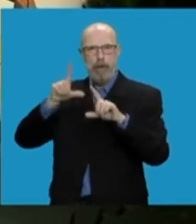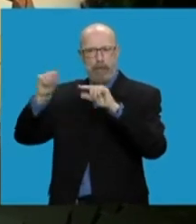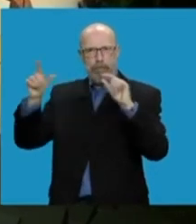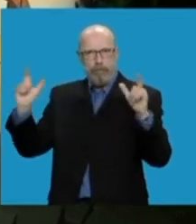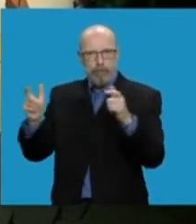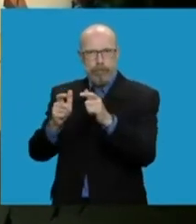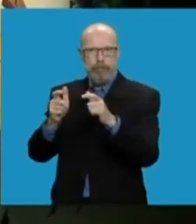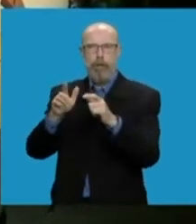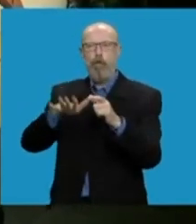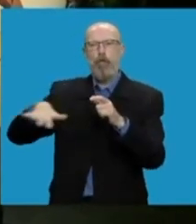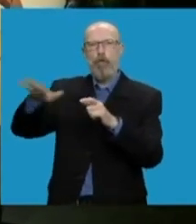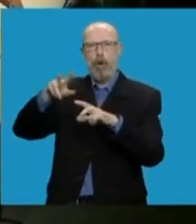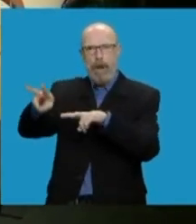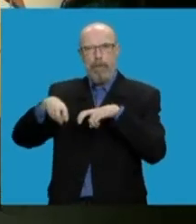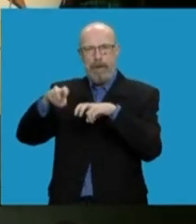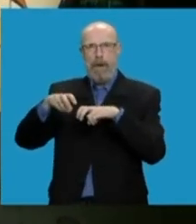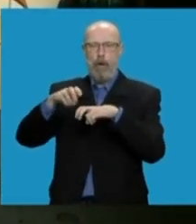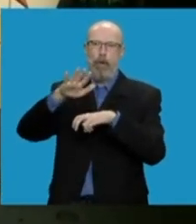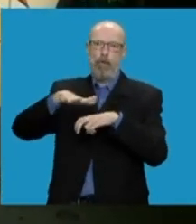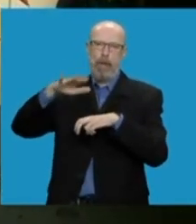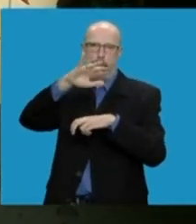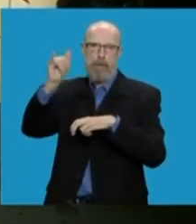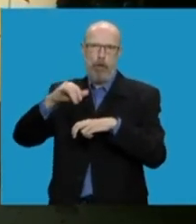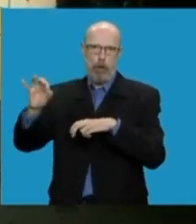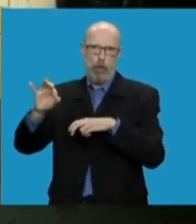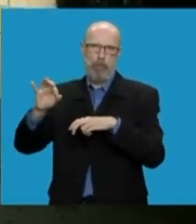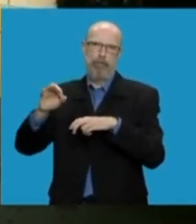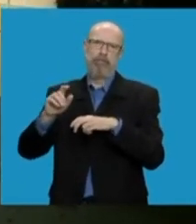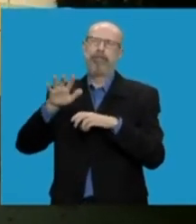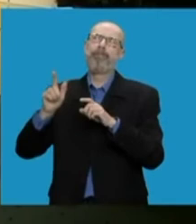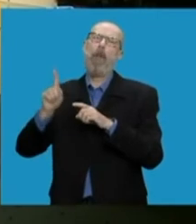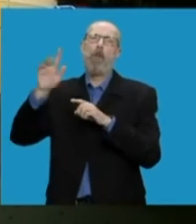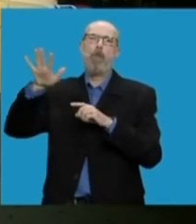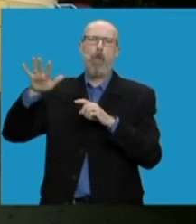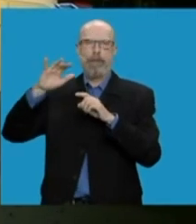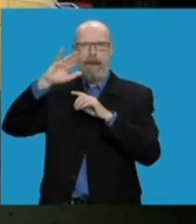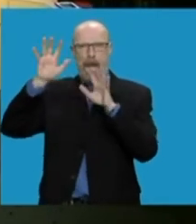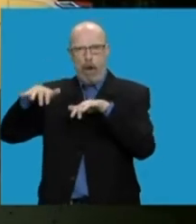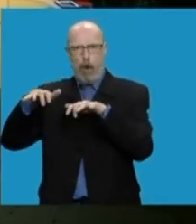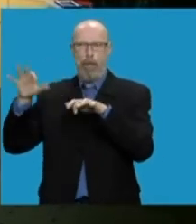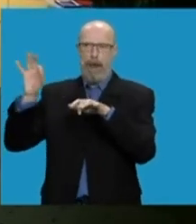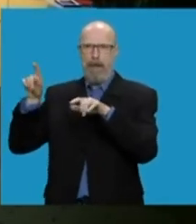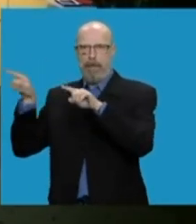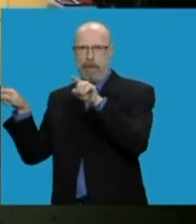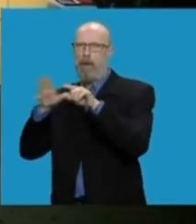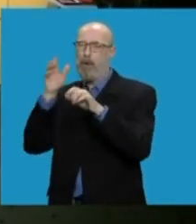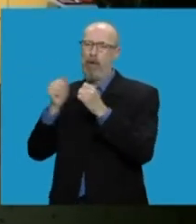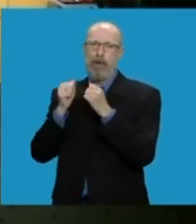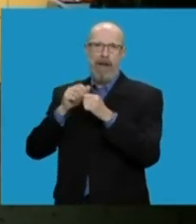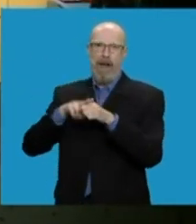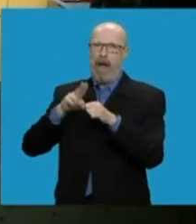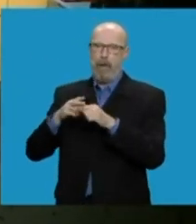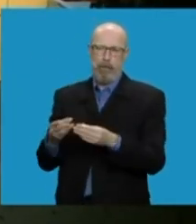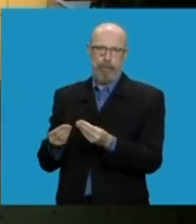cuencas mineras del Bierzo Alto, bueno, de todo el norte de León y de Palencia, por el abandono del carbón y que